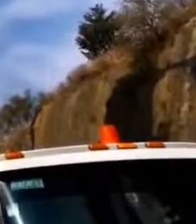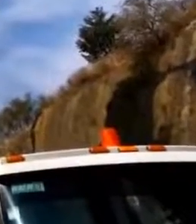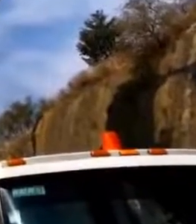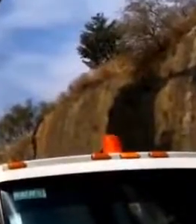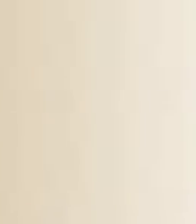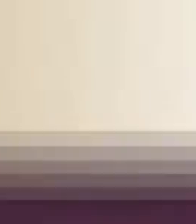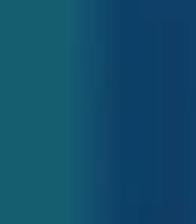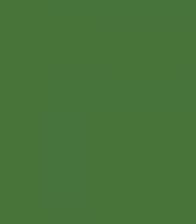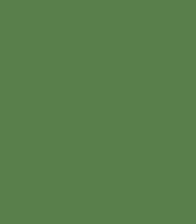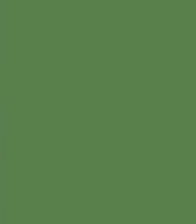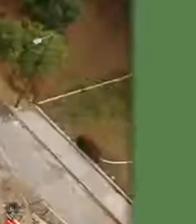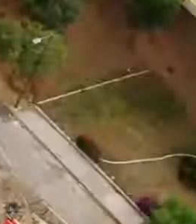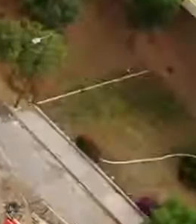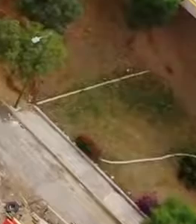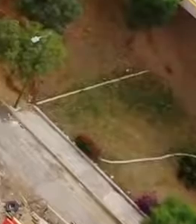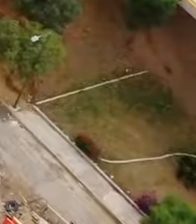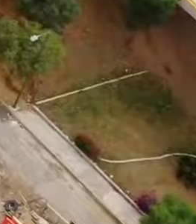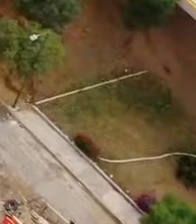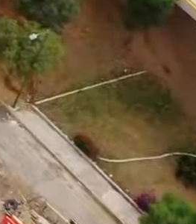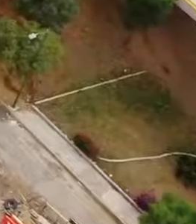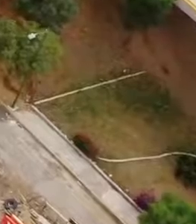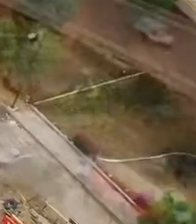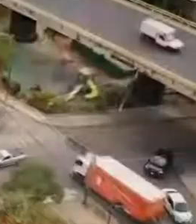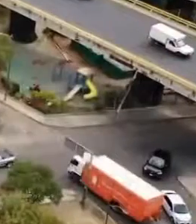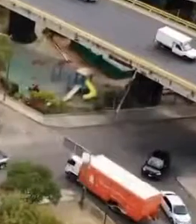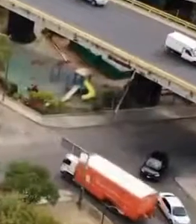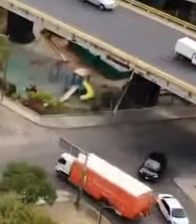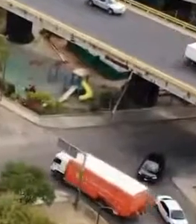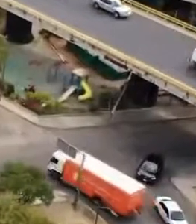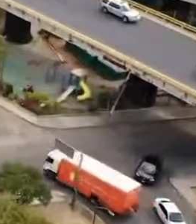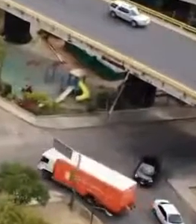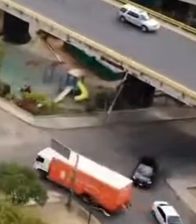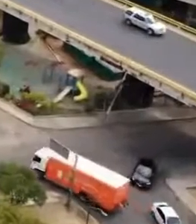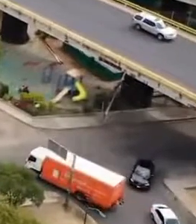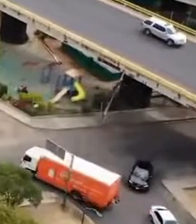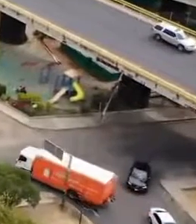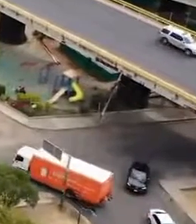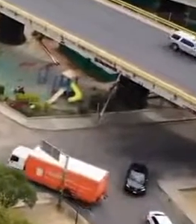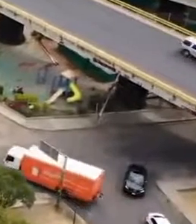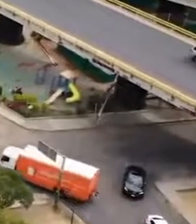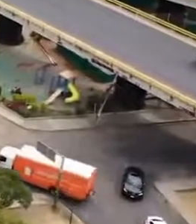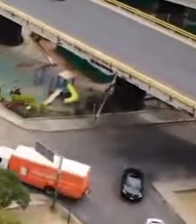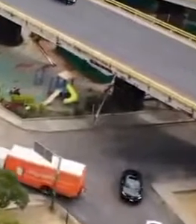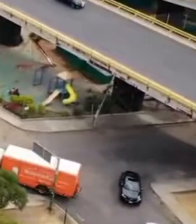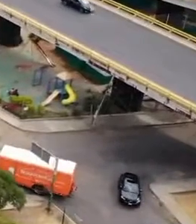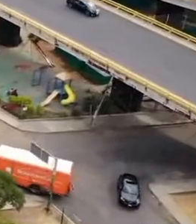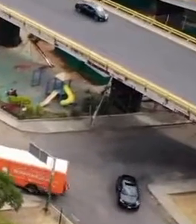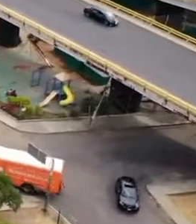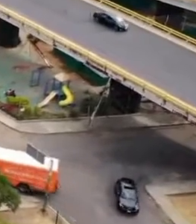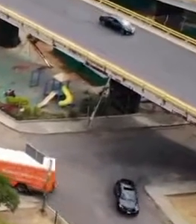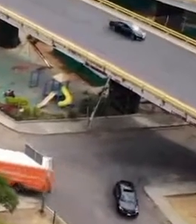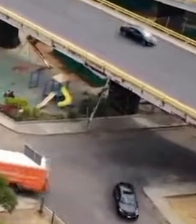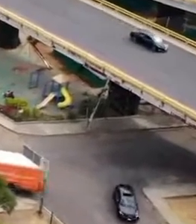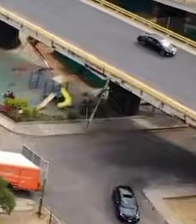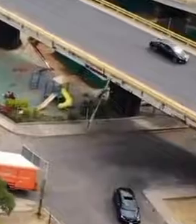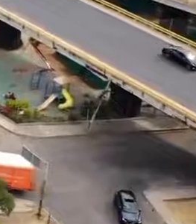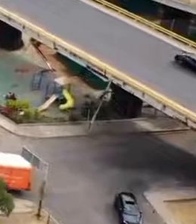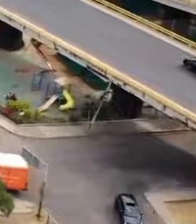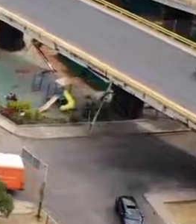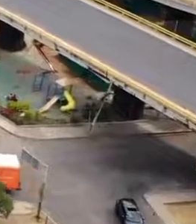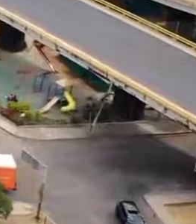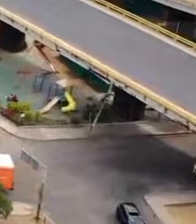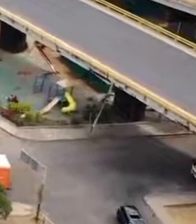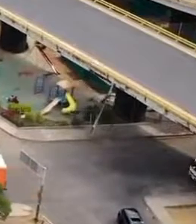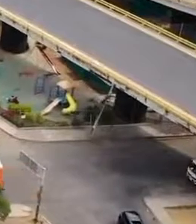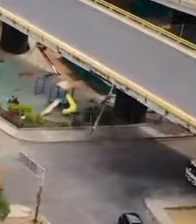137. Glorieta Santa Fe. Se realiza el corte del terreno natural para llegar al nivel de proyecto del